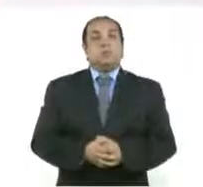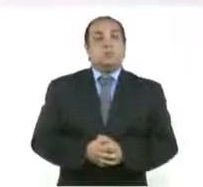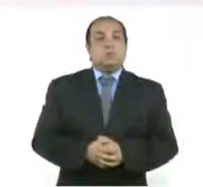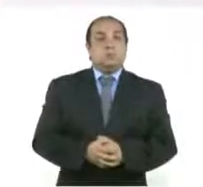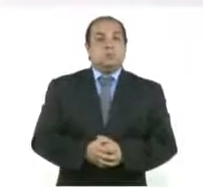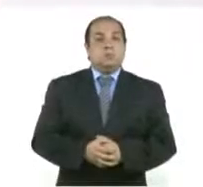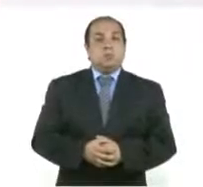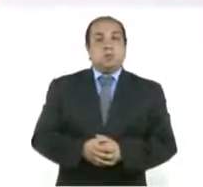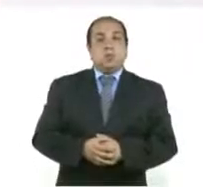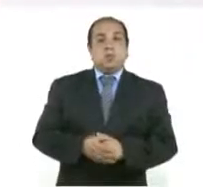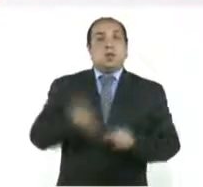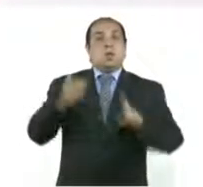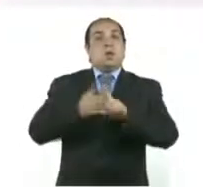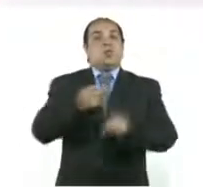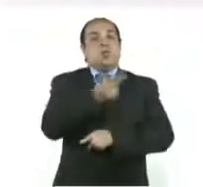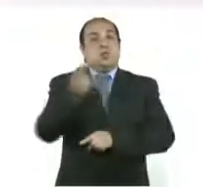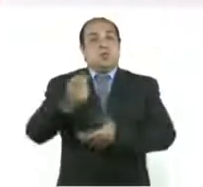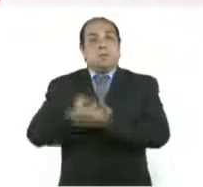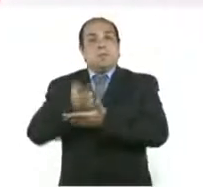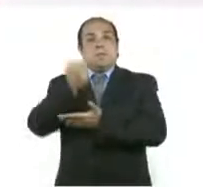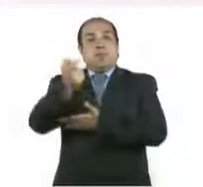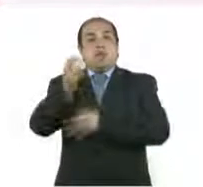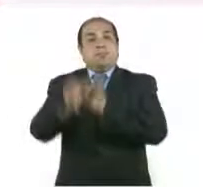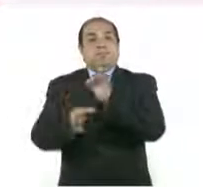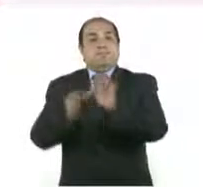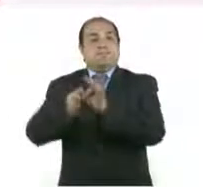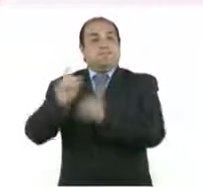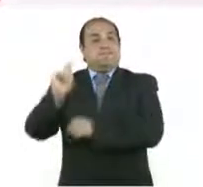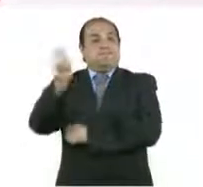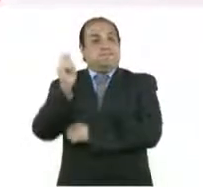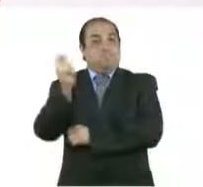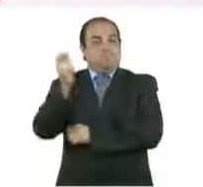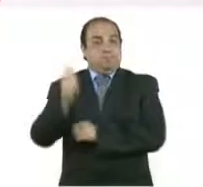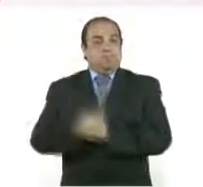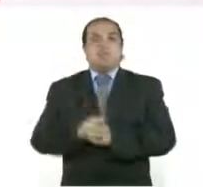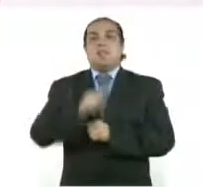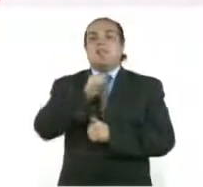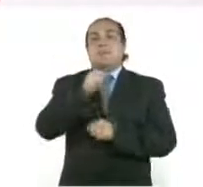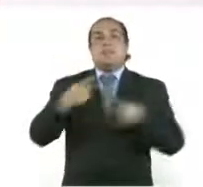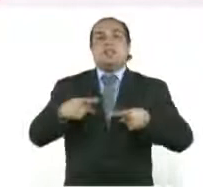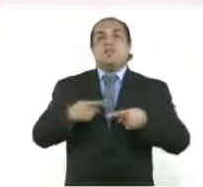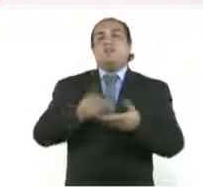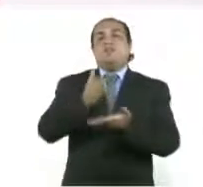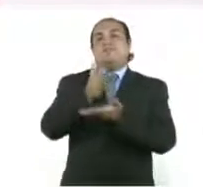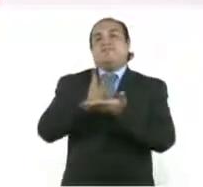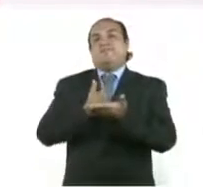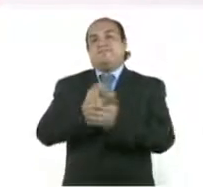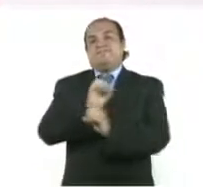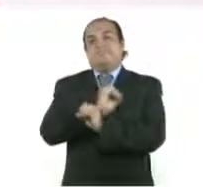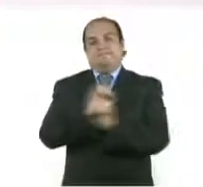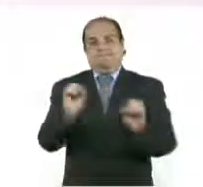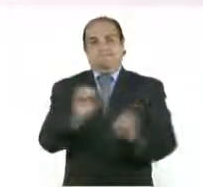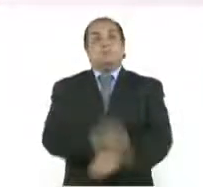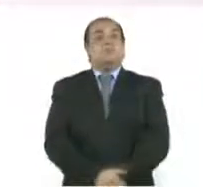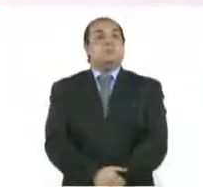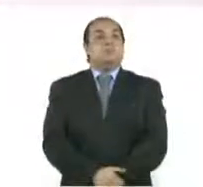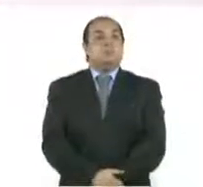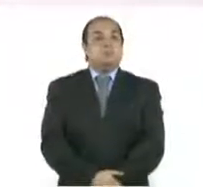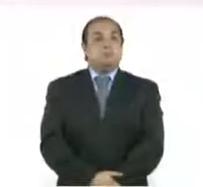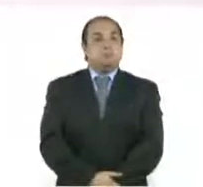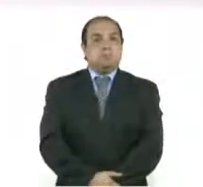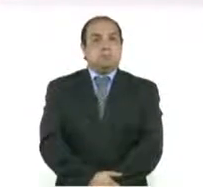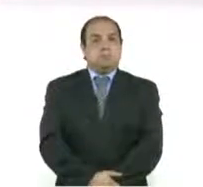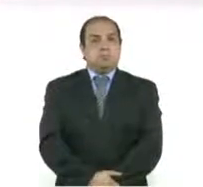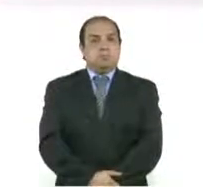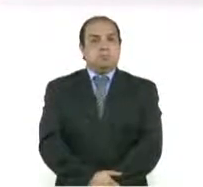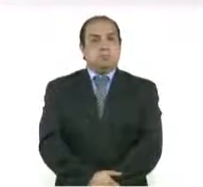ustedes puedan recibir sus pensiones de manera directa y sin intermediarios. Con esto les quiero decir